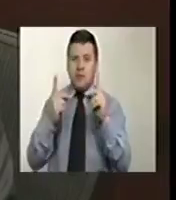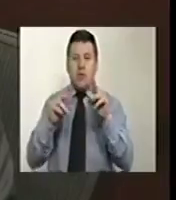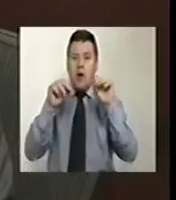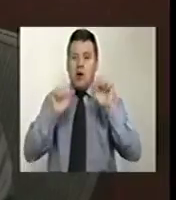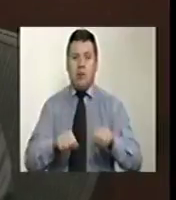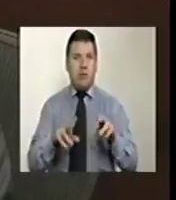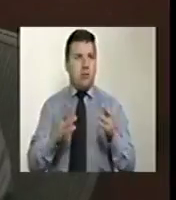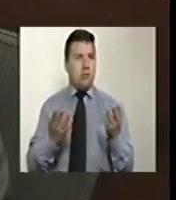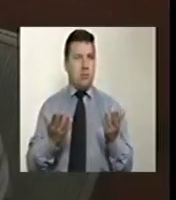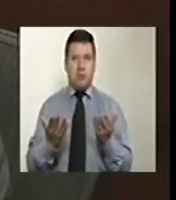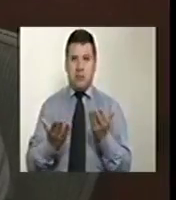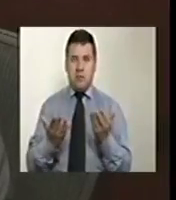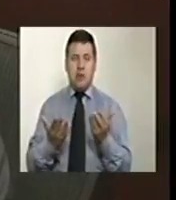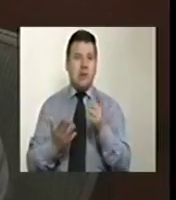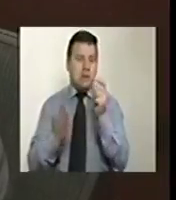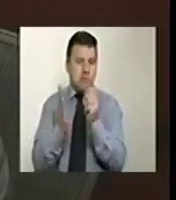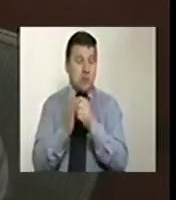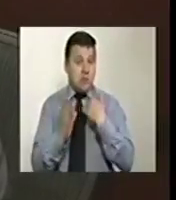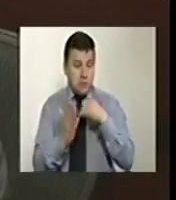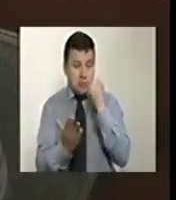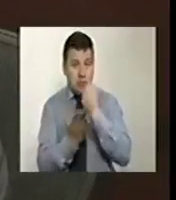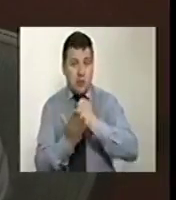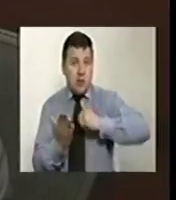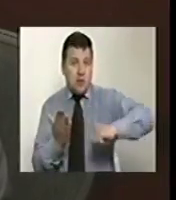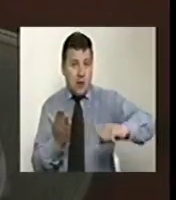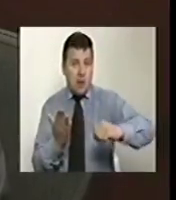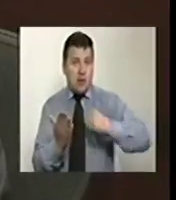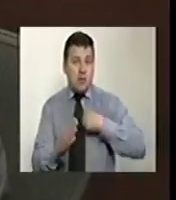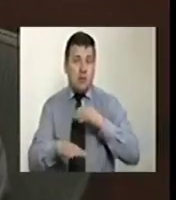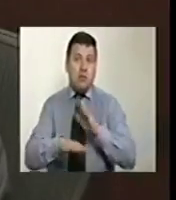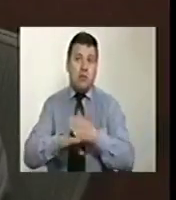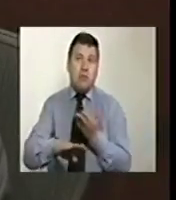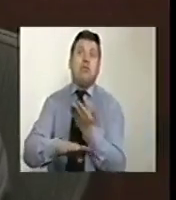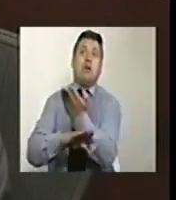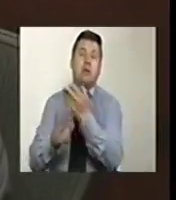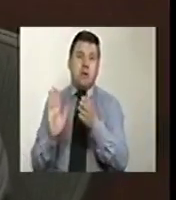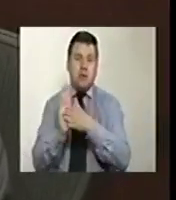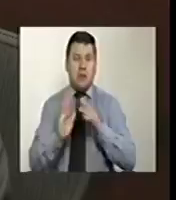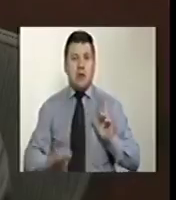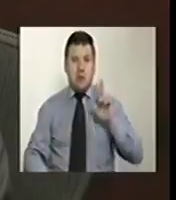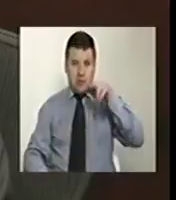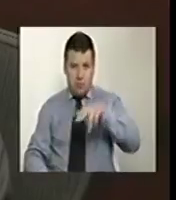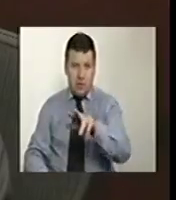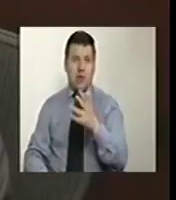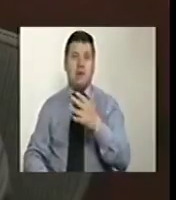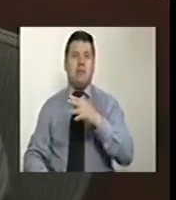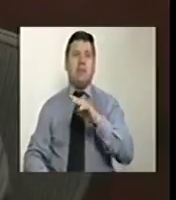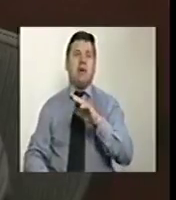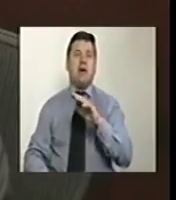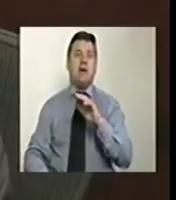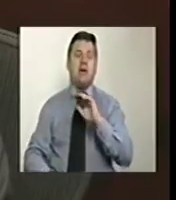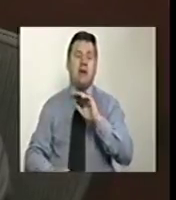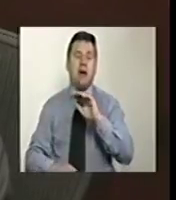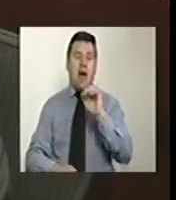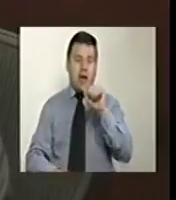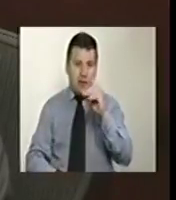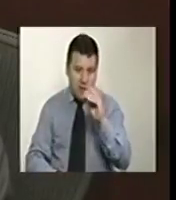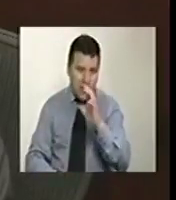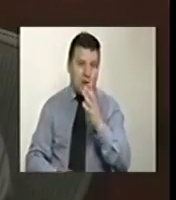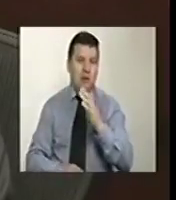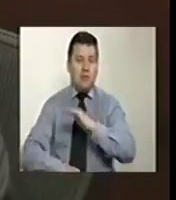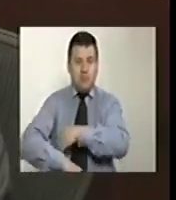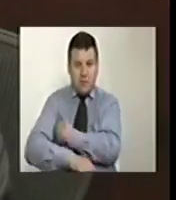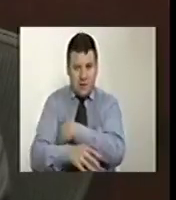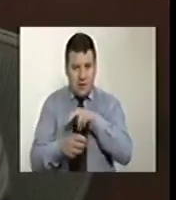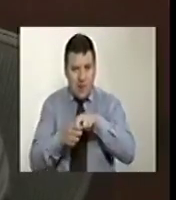aprobara. Posteriormente radiqué unos derechos de petición a Invías, a la ANI, al Ministerio de Hacienda y al Ministerio de